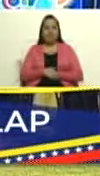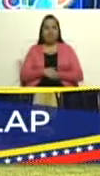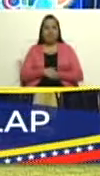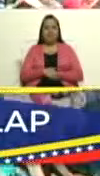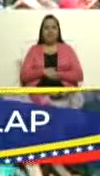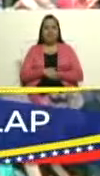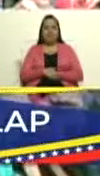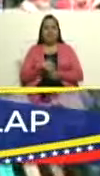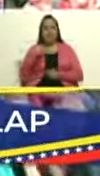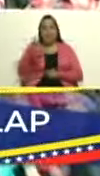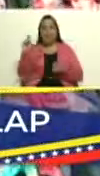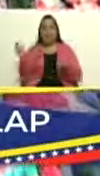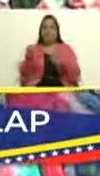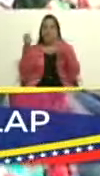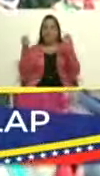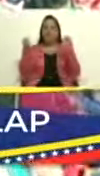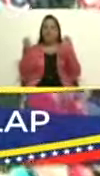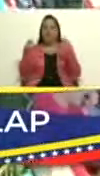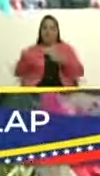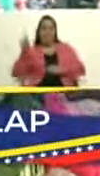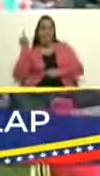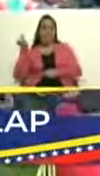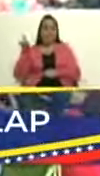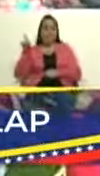Lo voy a publicar en mi cuenta de X,